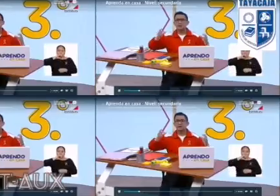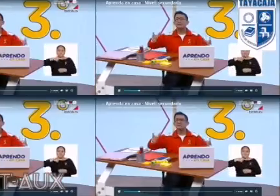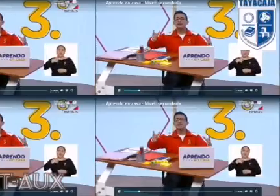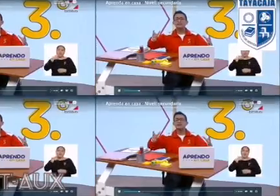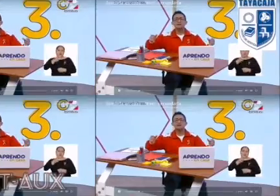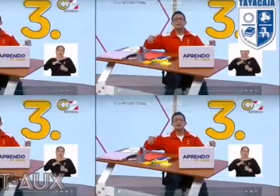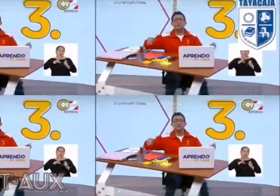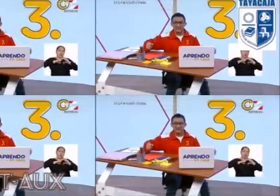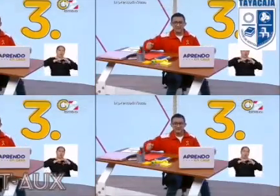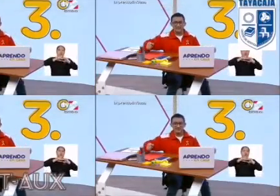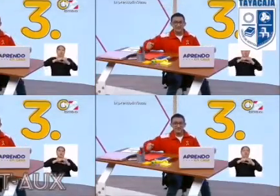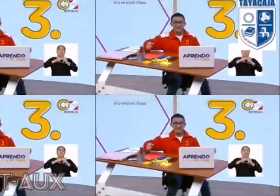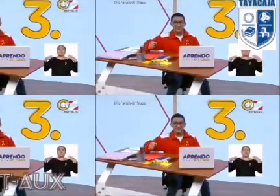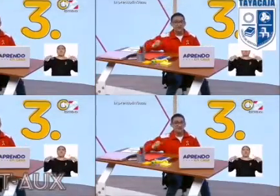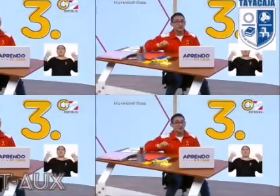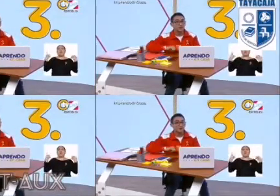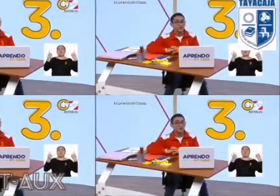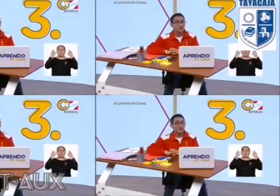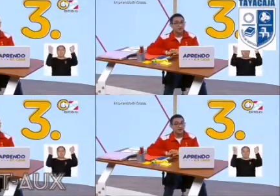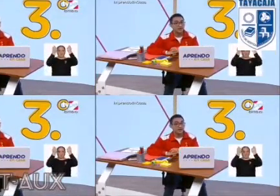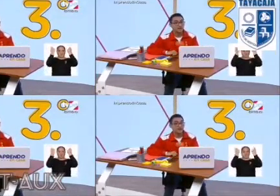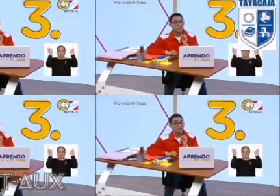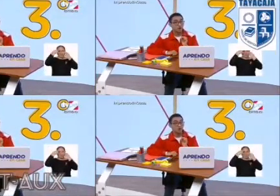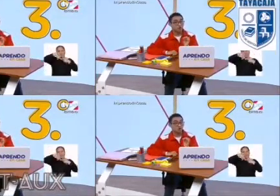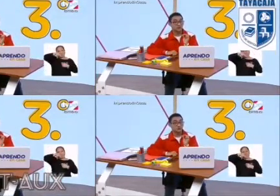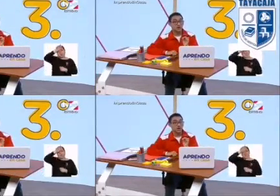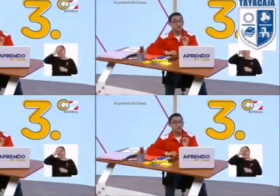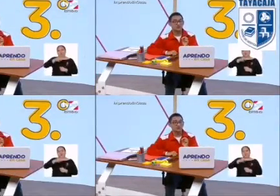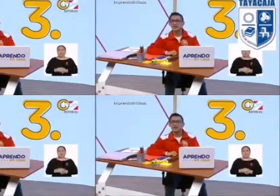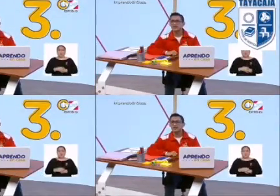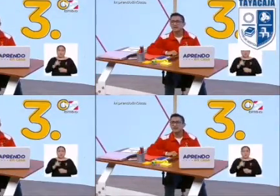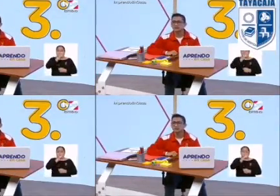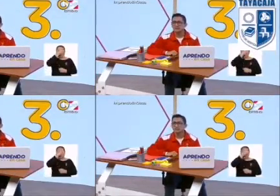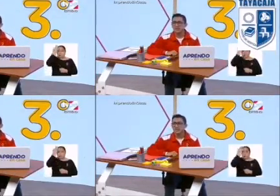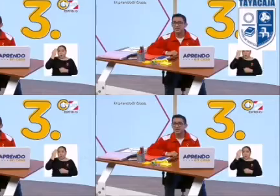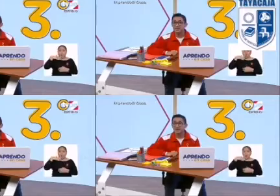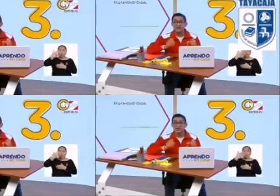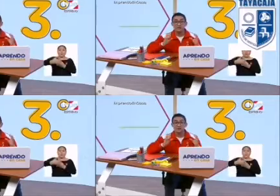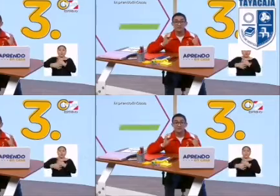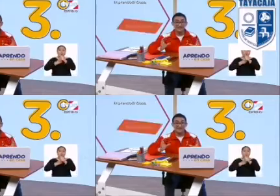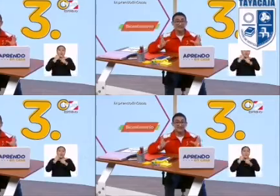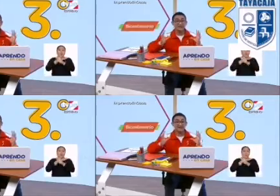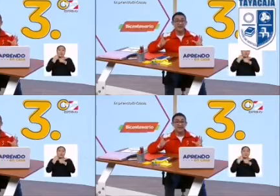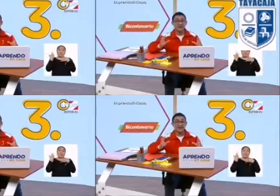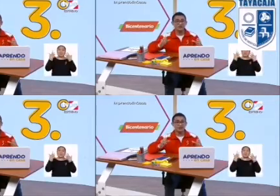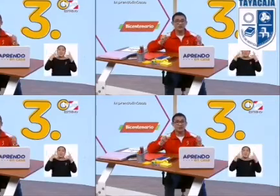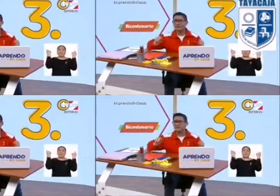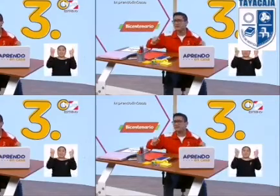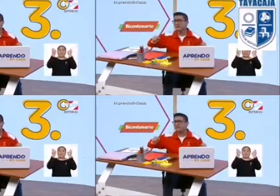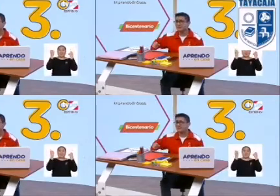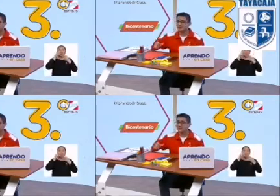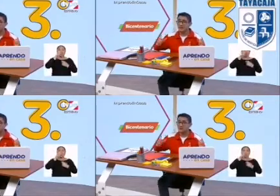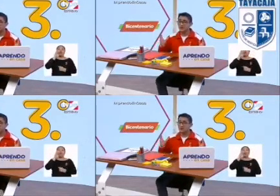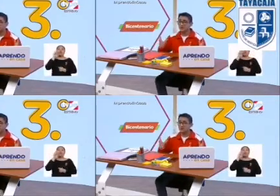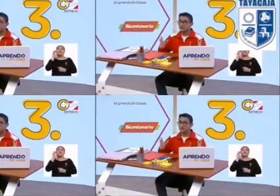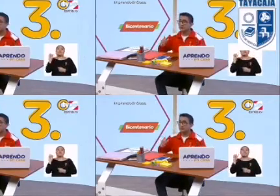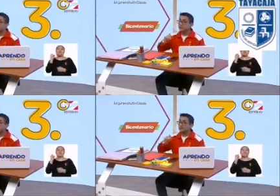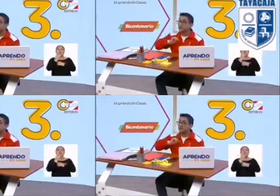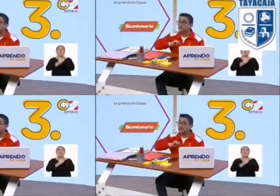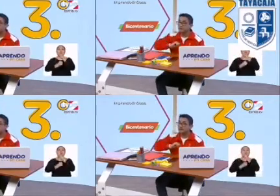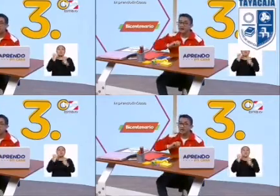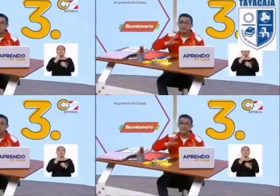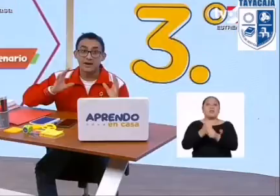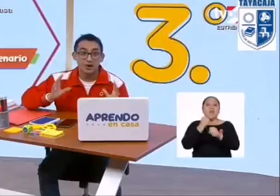son felices fiestas patrias. No olviden que el próximo año estaremos celebrando el bicentenario de la independencia del